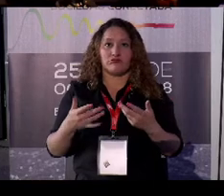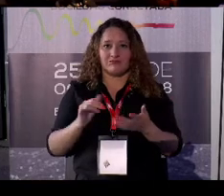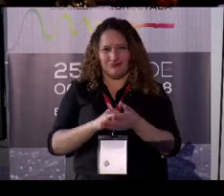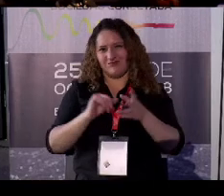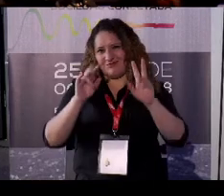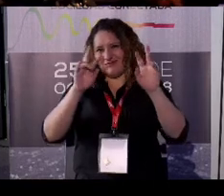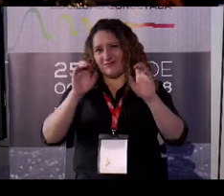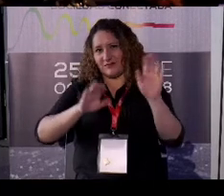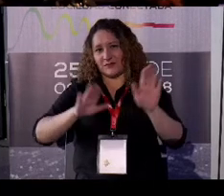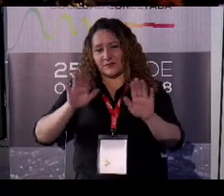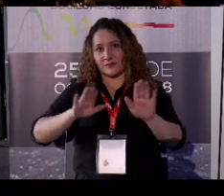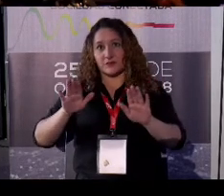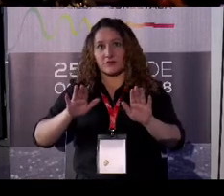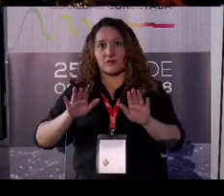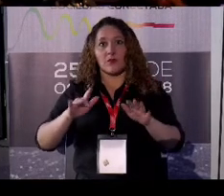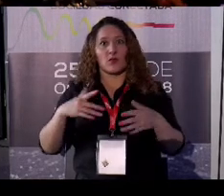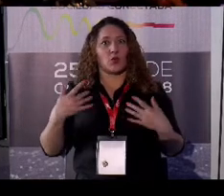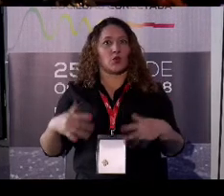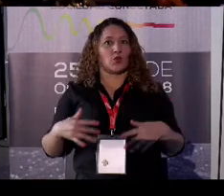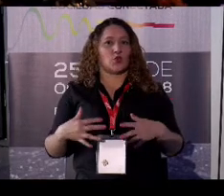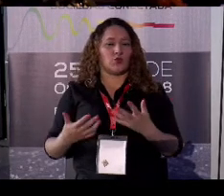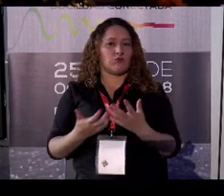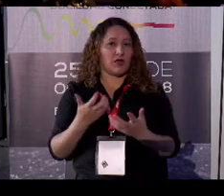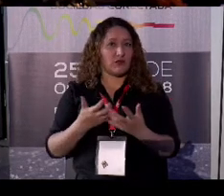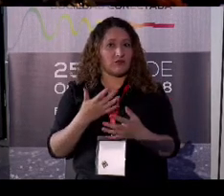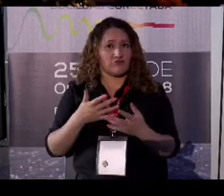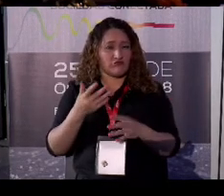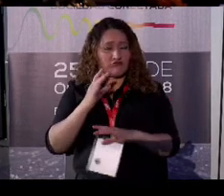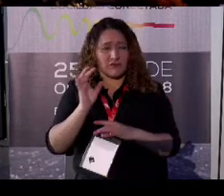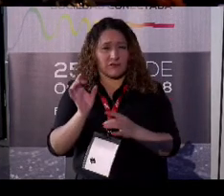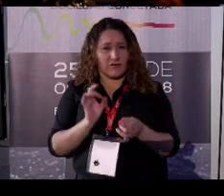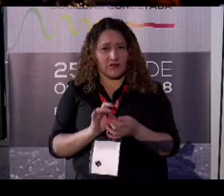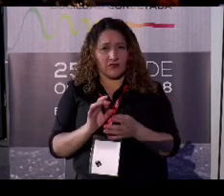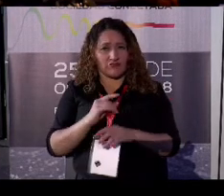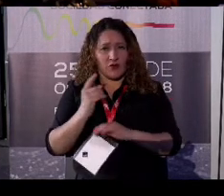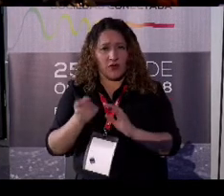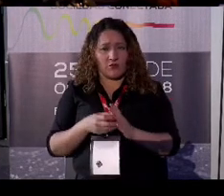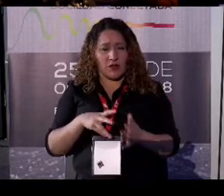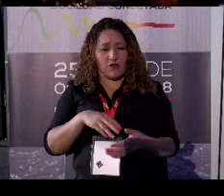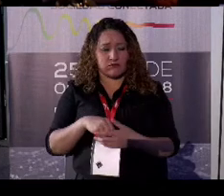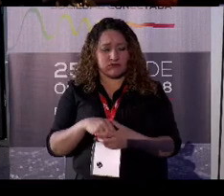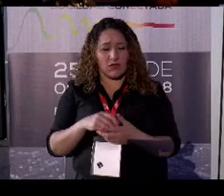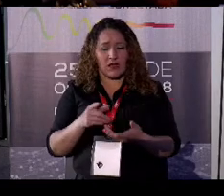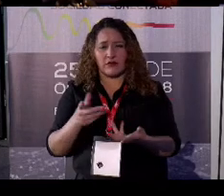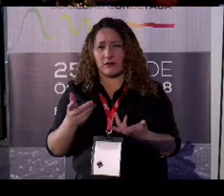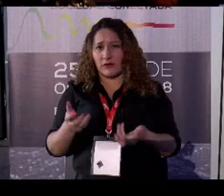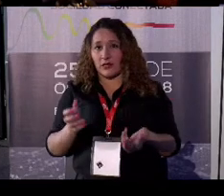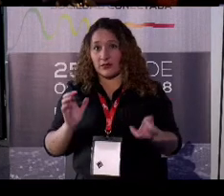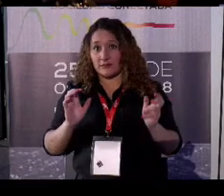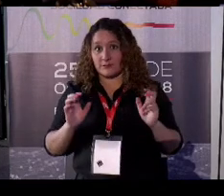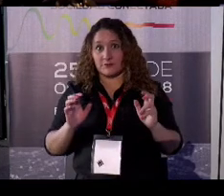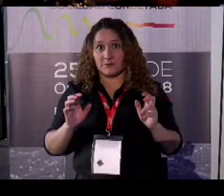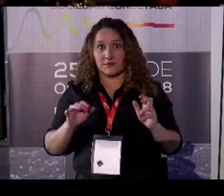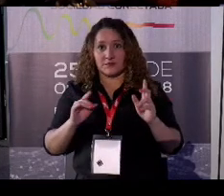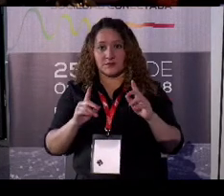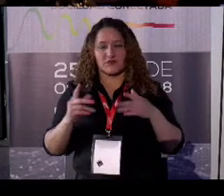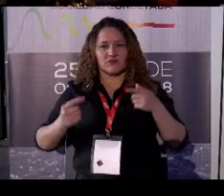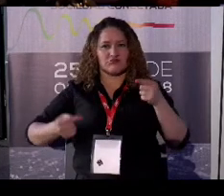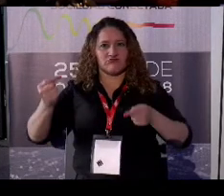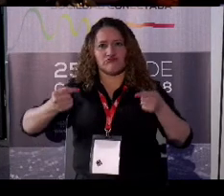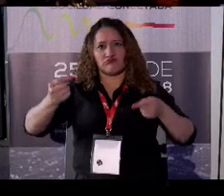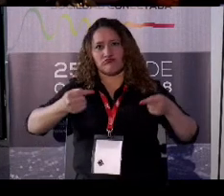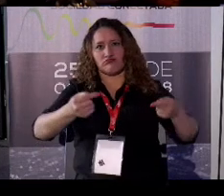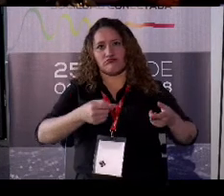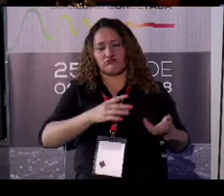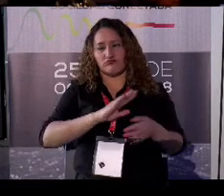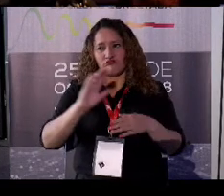de una subasta, sería un mecanismo perfecto porque puede expresar todo en una manera competitiva pues